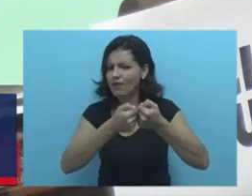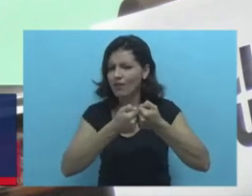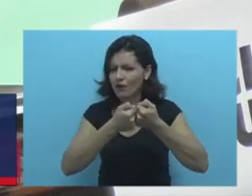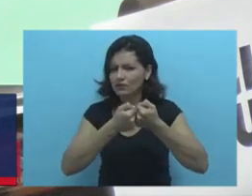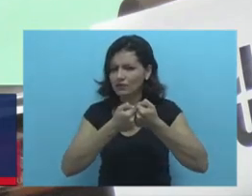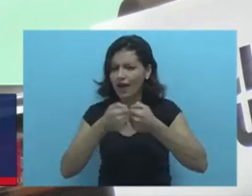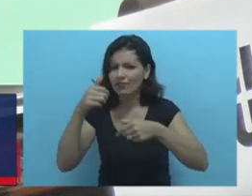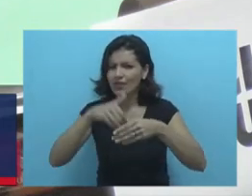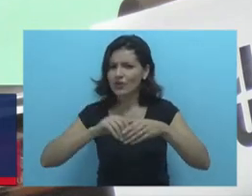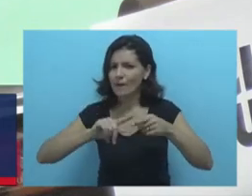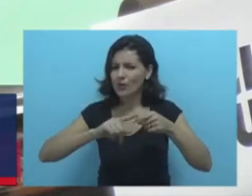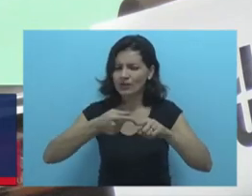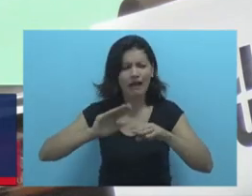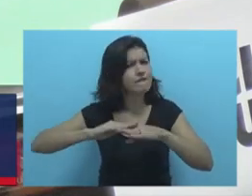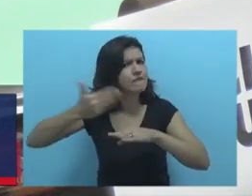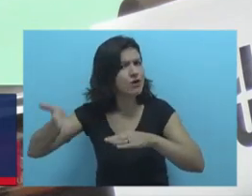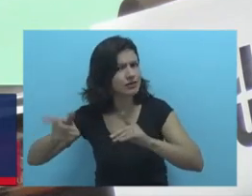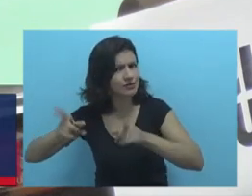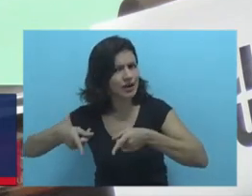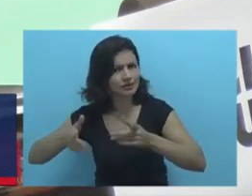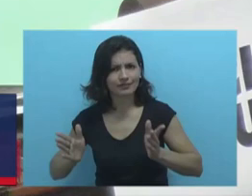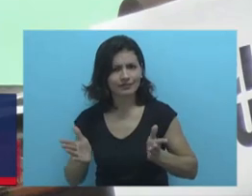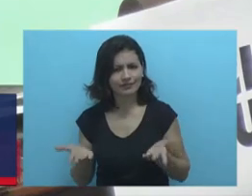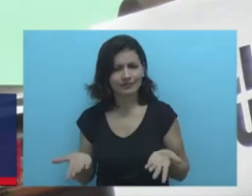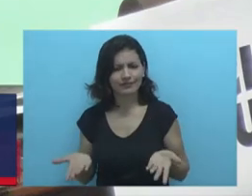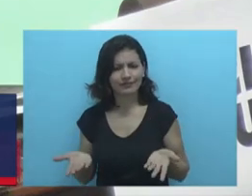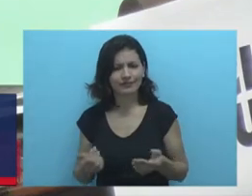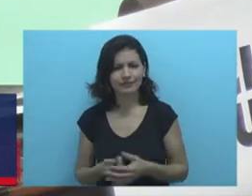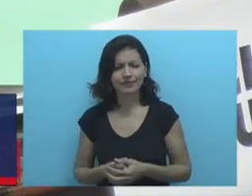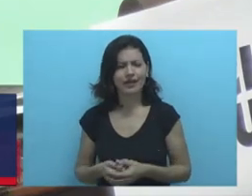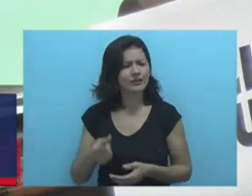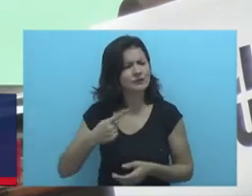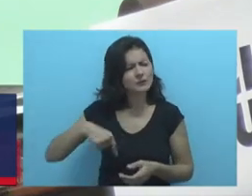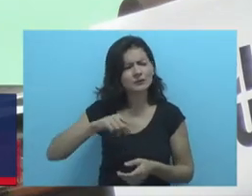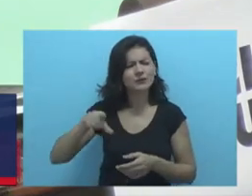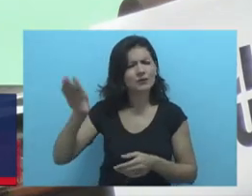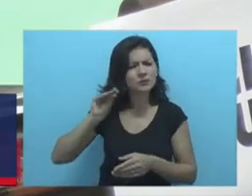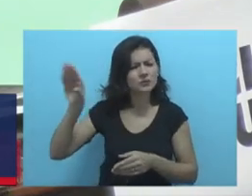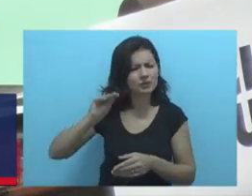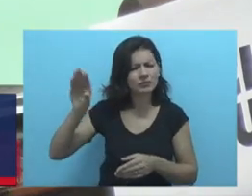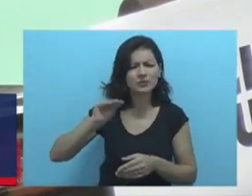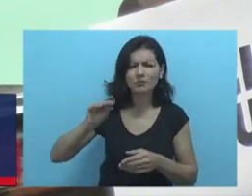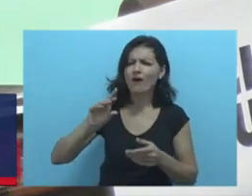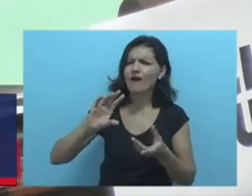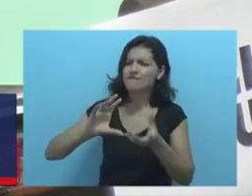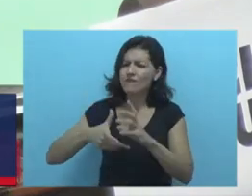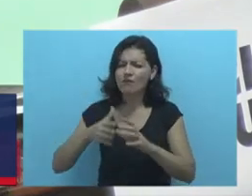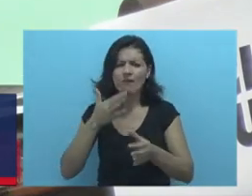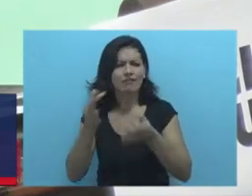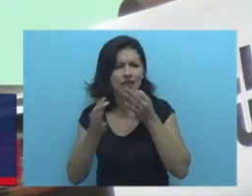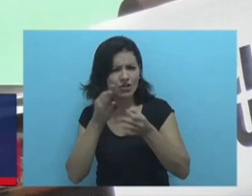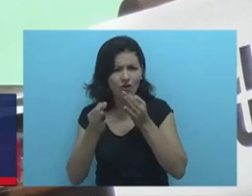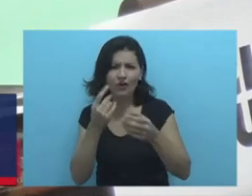dentro de la política y más allá de la política. Y durante estos días tanto hemos escuchado de esta plasticidad, de esta capacidad de dialogar